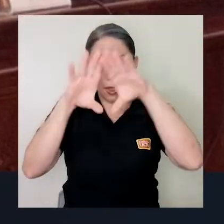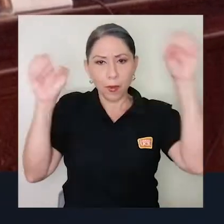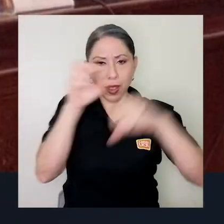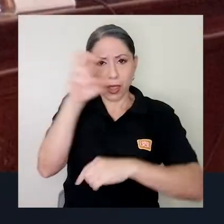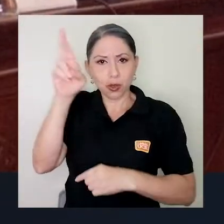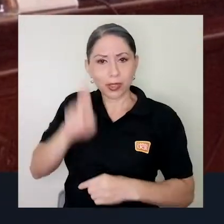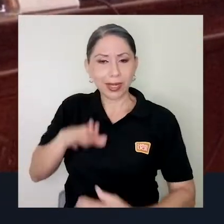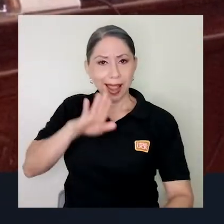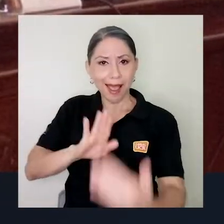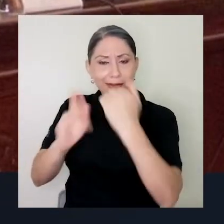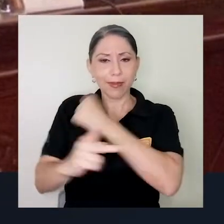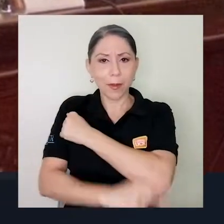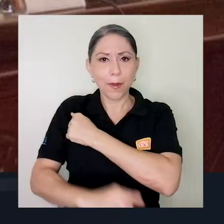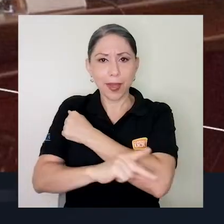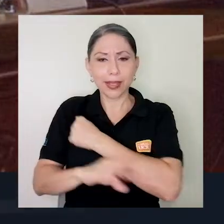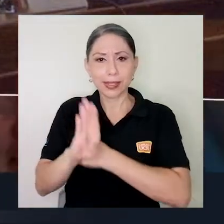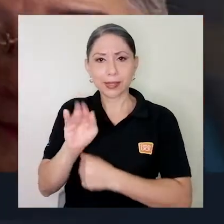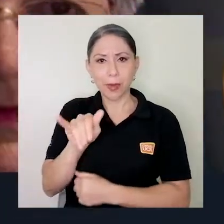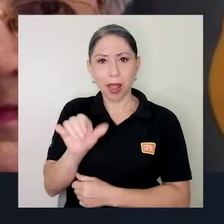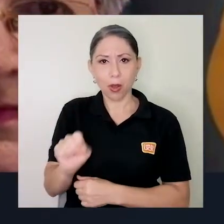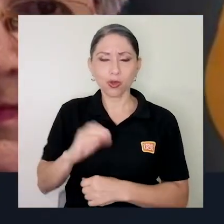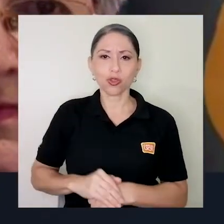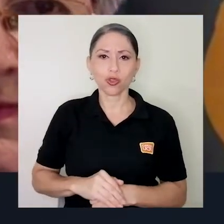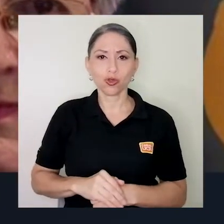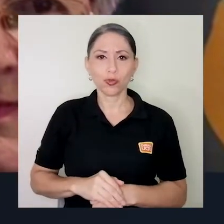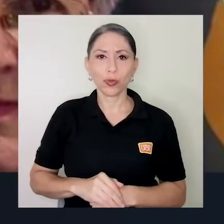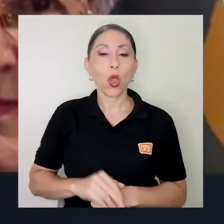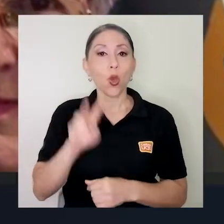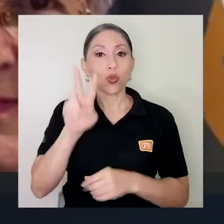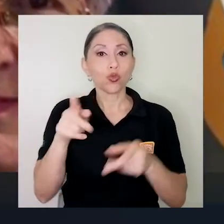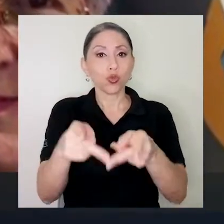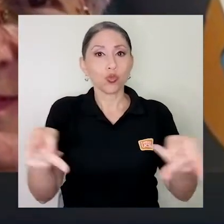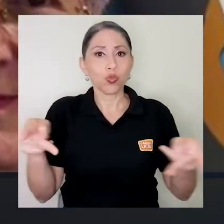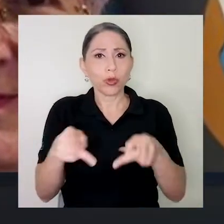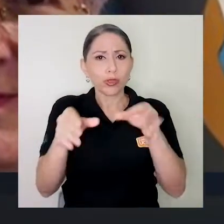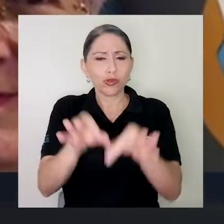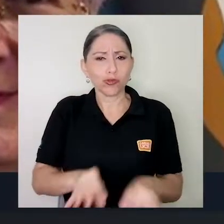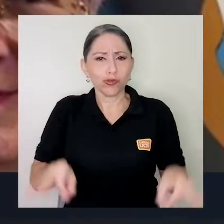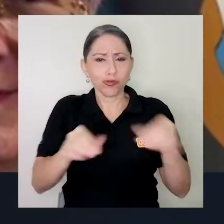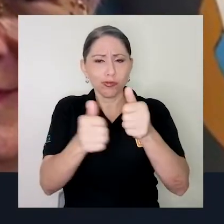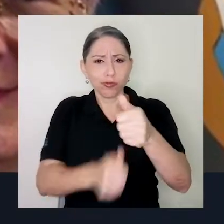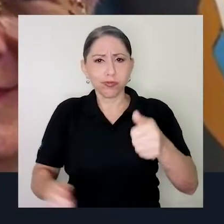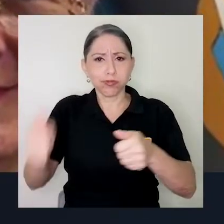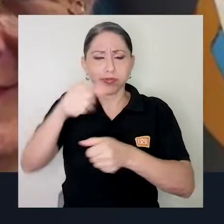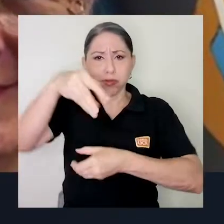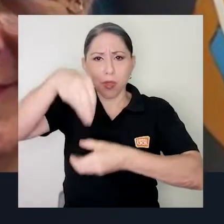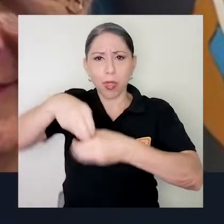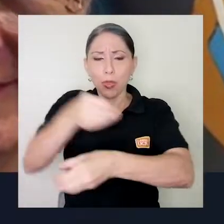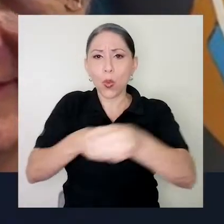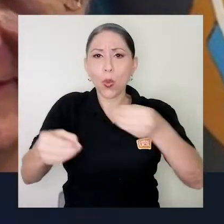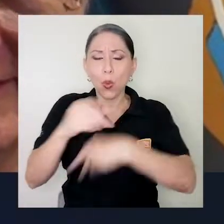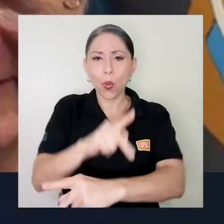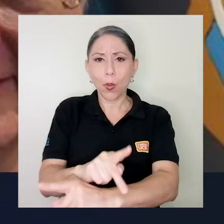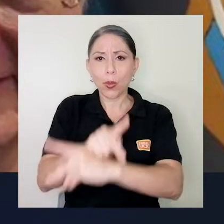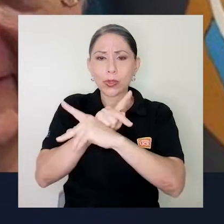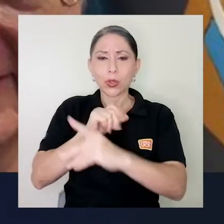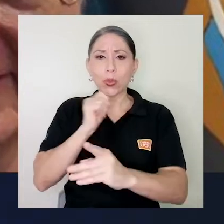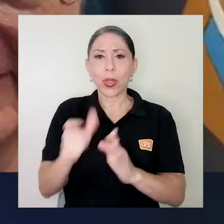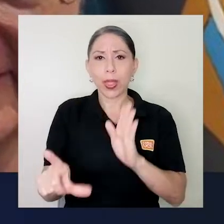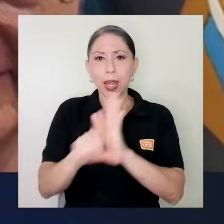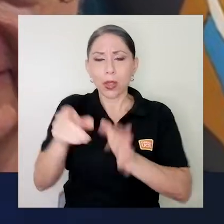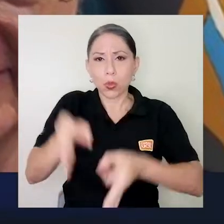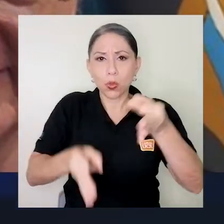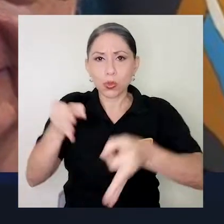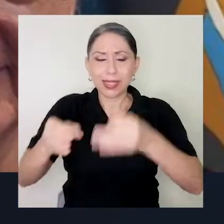de la Embajada de Costa Rica ante los Países Bajos, Senior Crime Prevention y Criminal Justice Officer de la División de Prevención